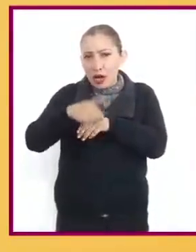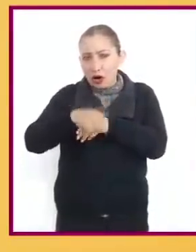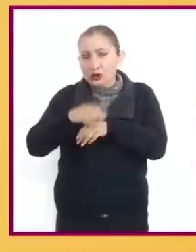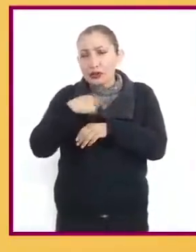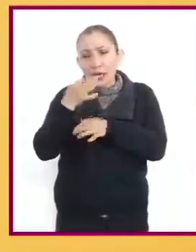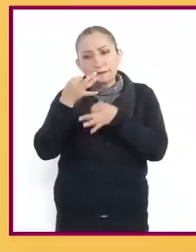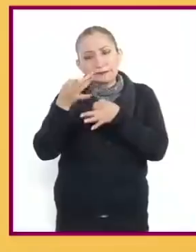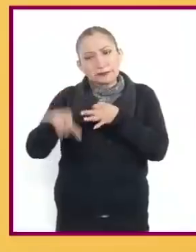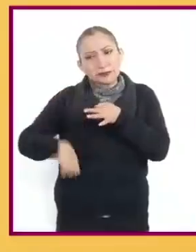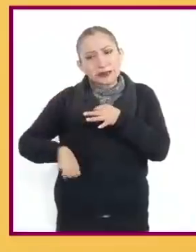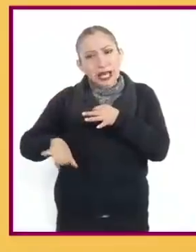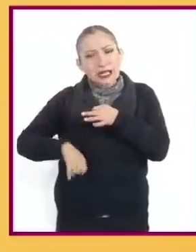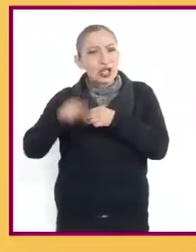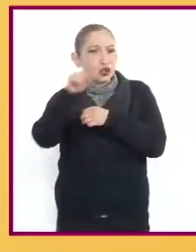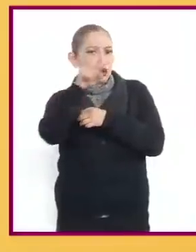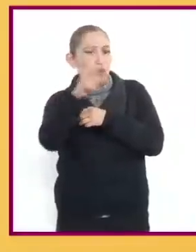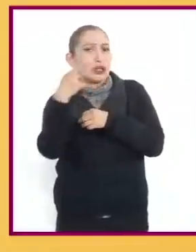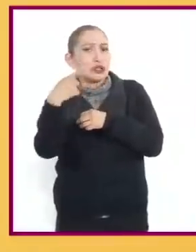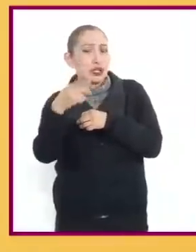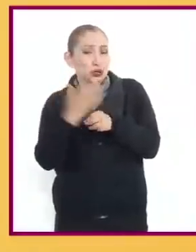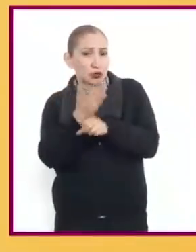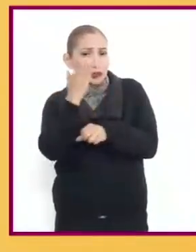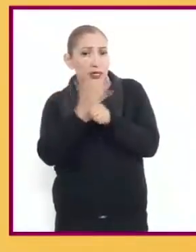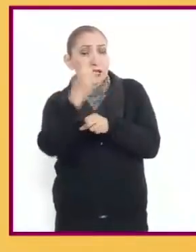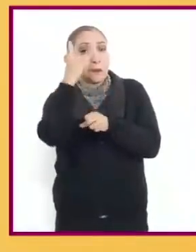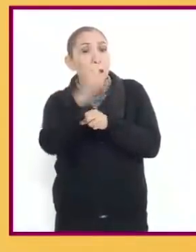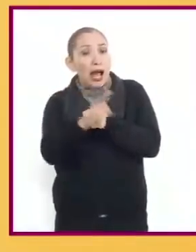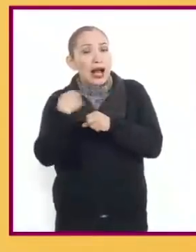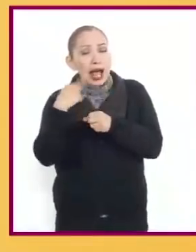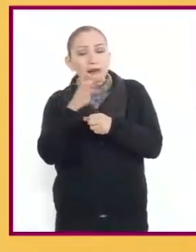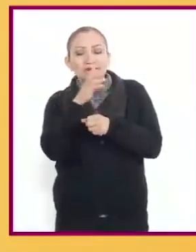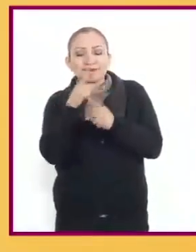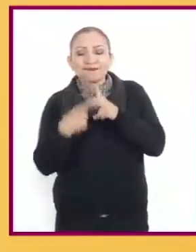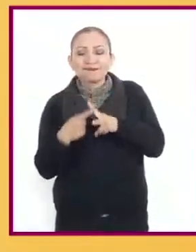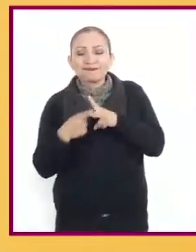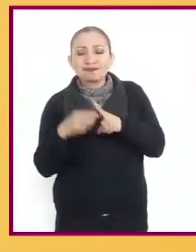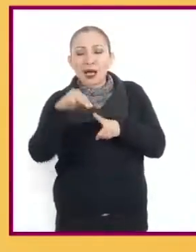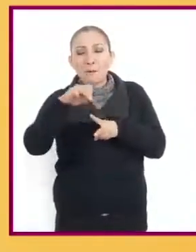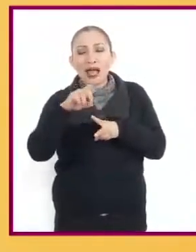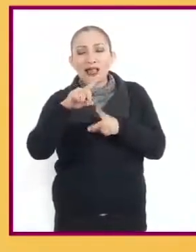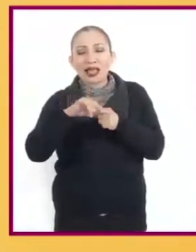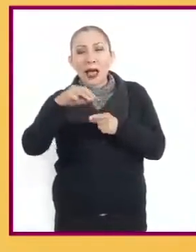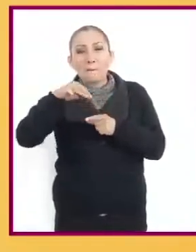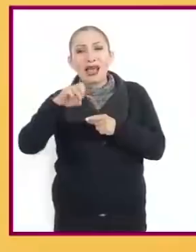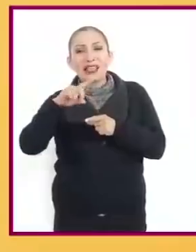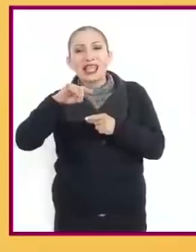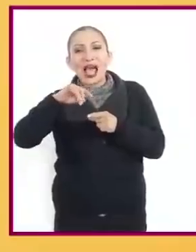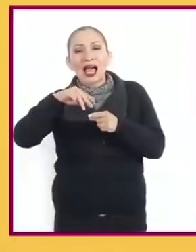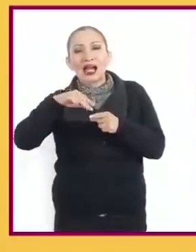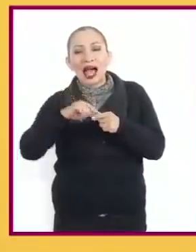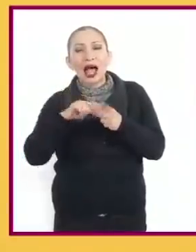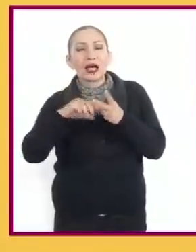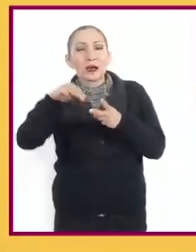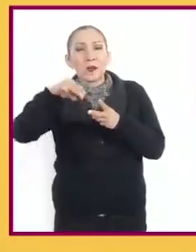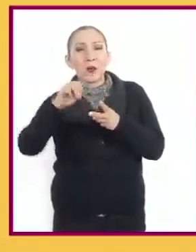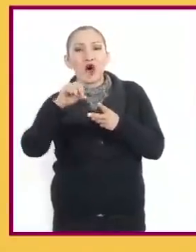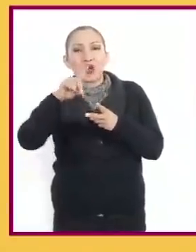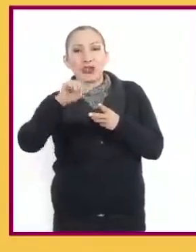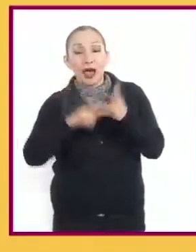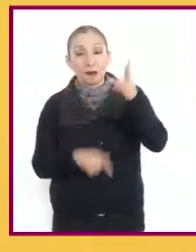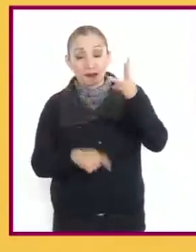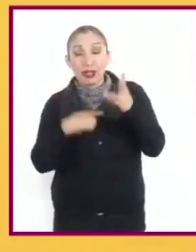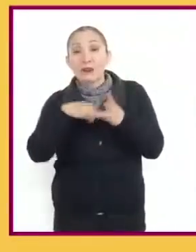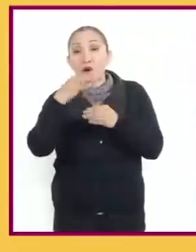que sean atractivos para ustedes y suficientes para que obtengan la media, mediana y moda.